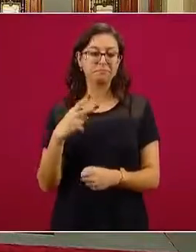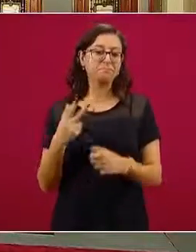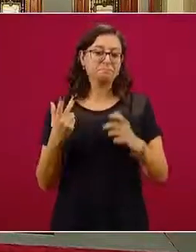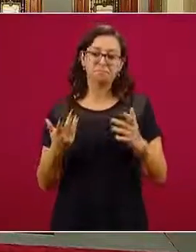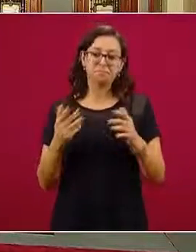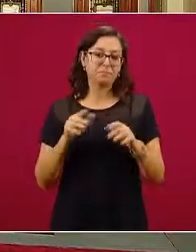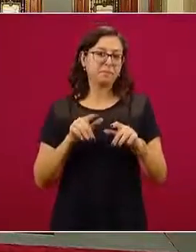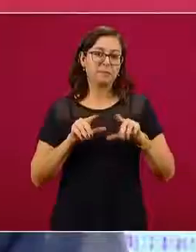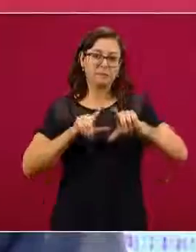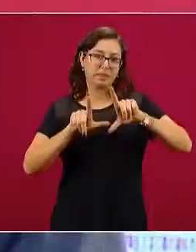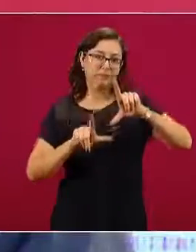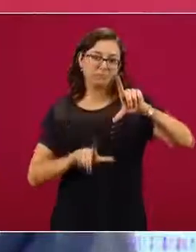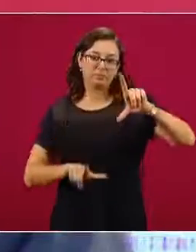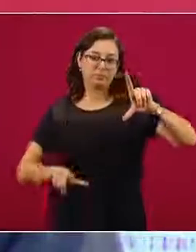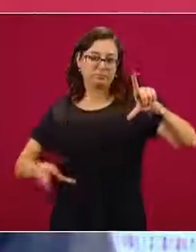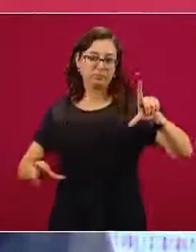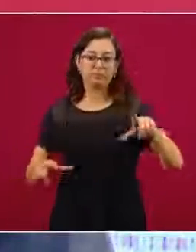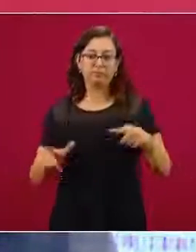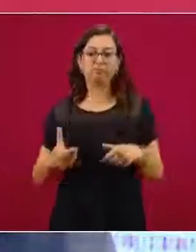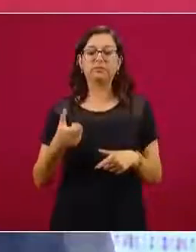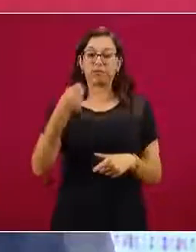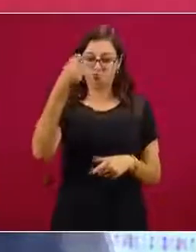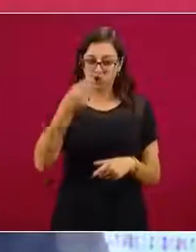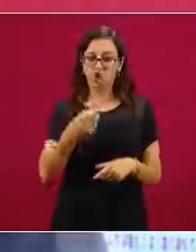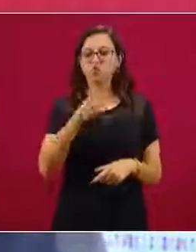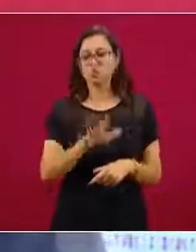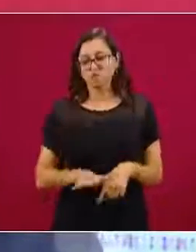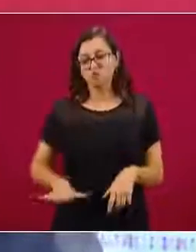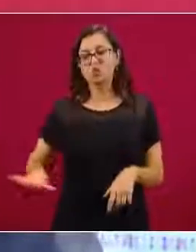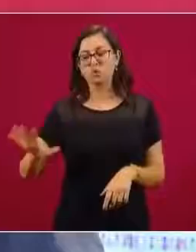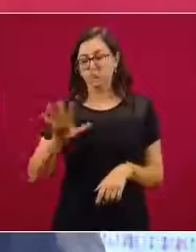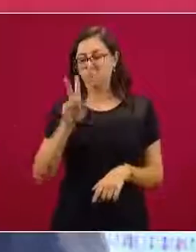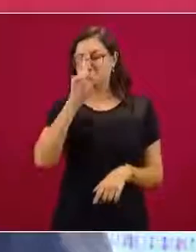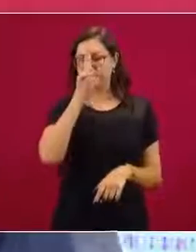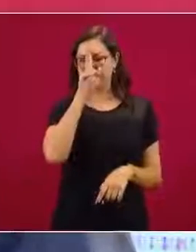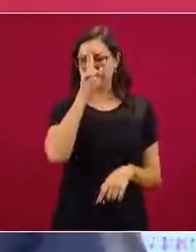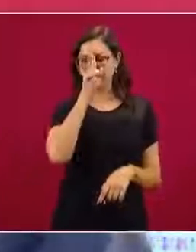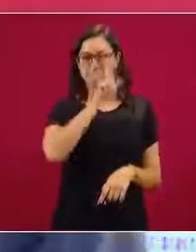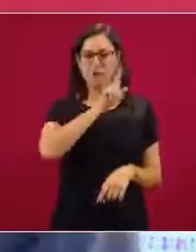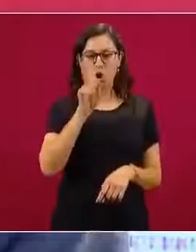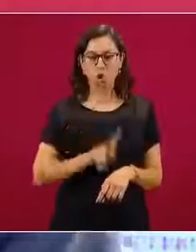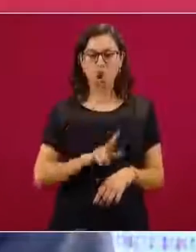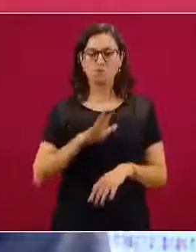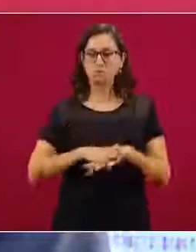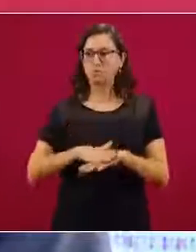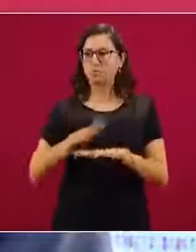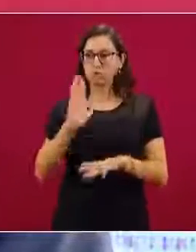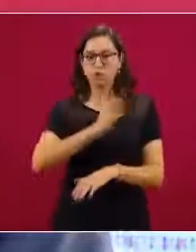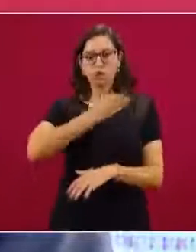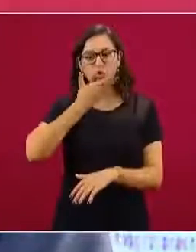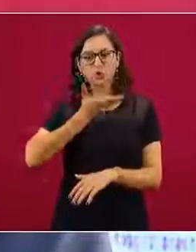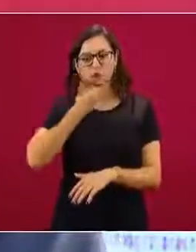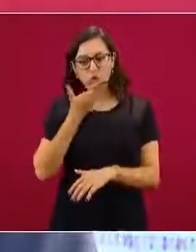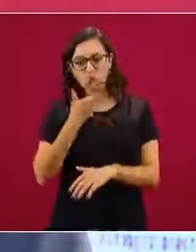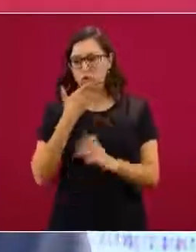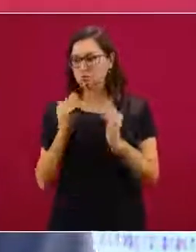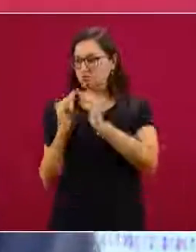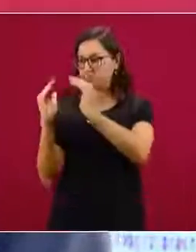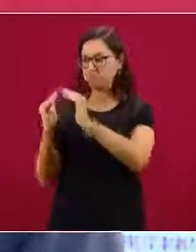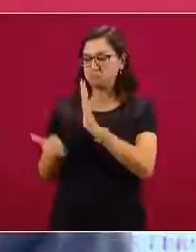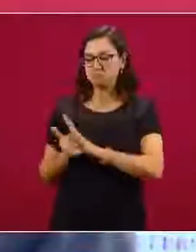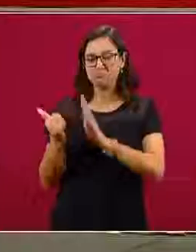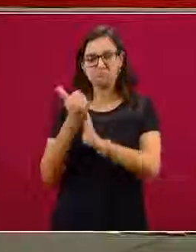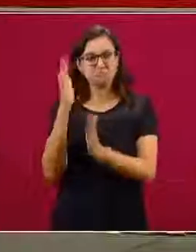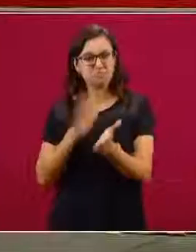va dispersando. Sobre todo es en el sur y en el sureste, donde tenemos el mayor número de lotes y de